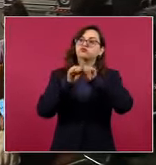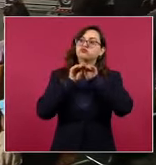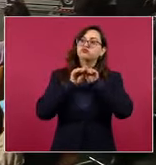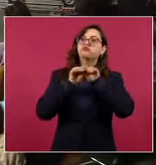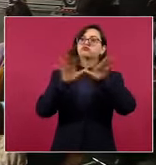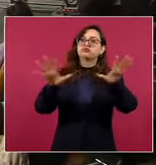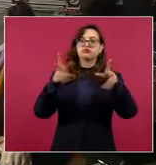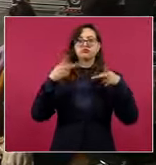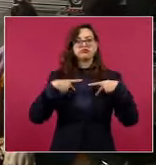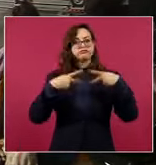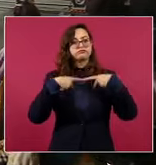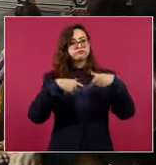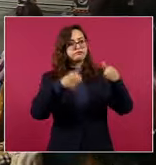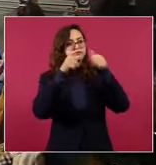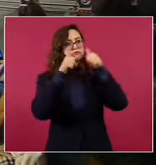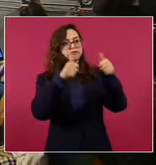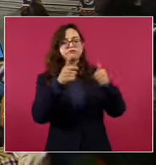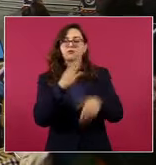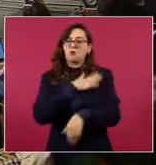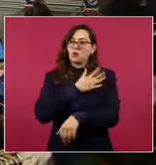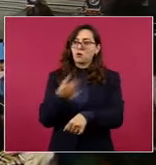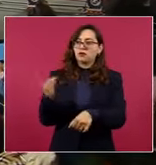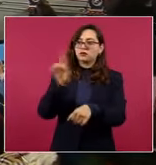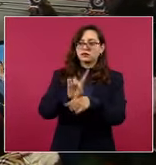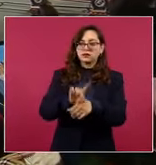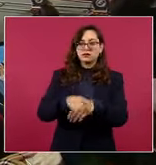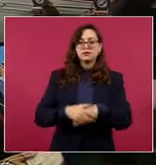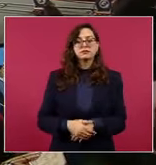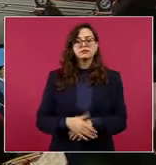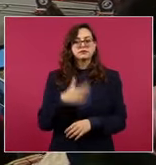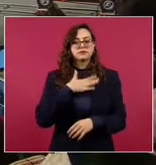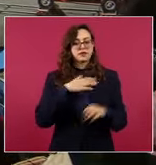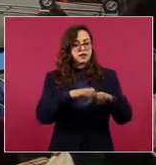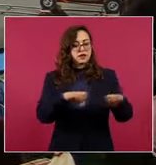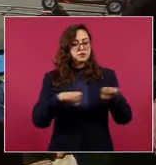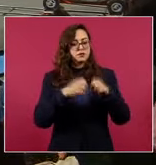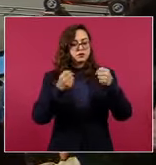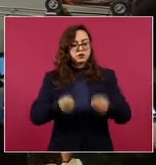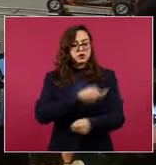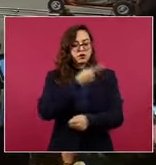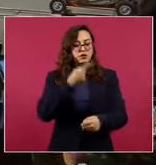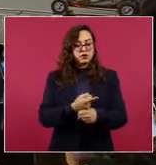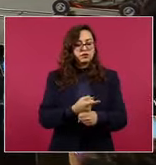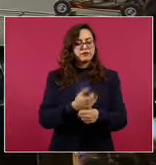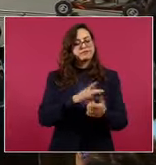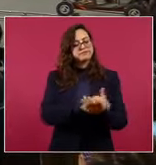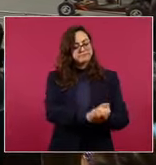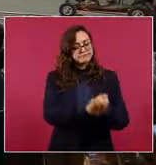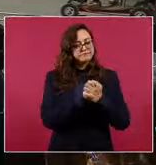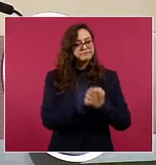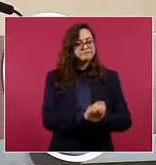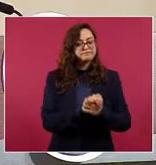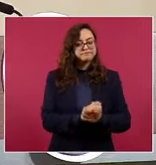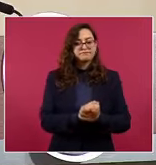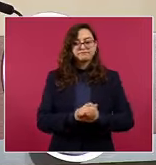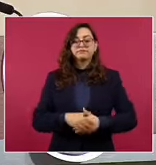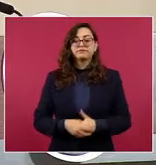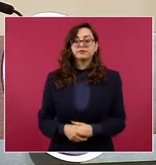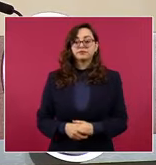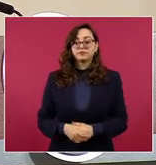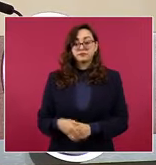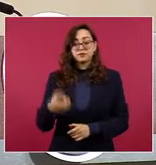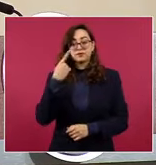Gabinete de Seguridad. Y pues sí, El Gobierno de México cuenta con la